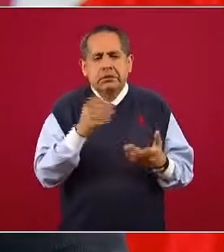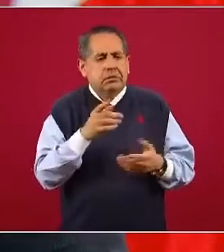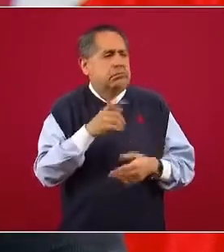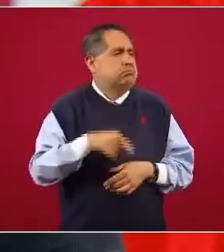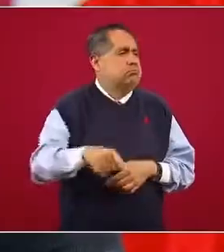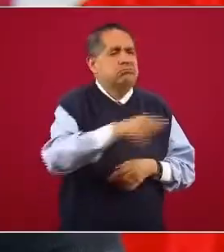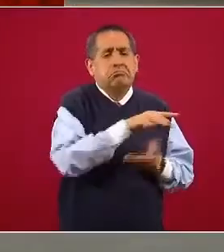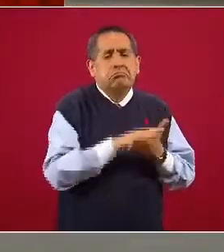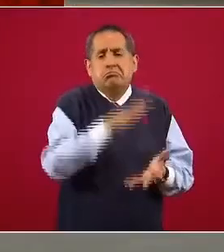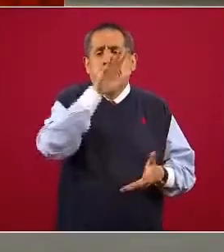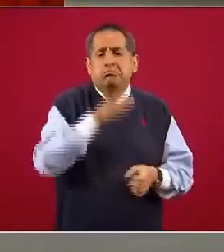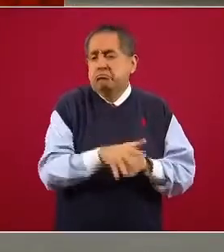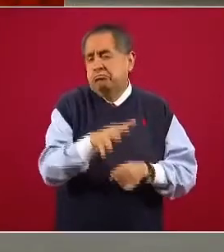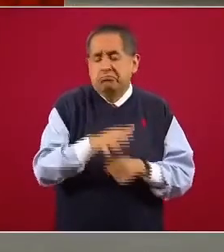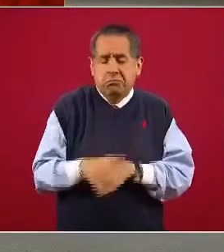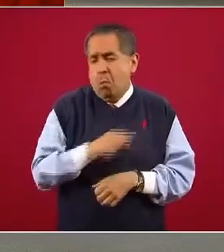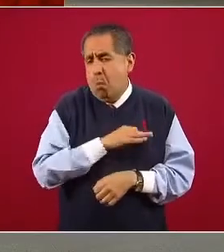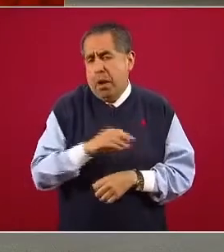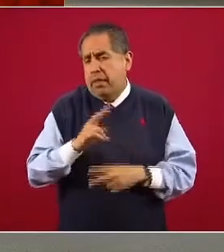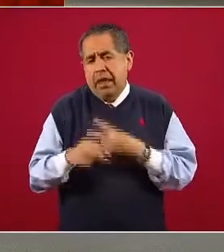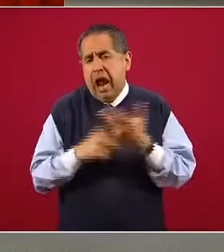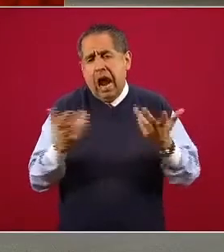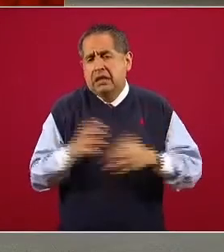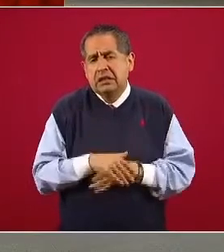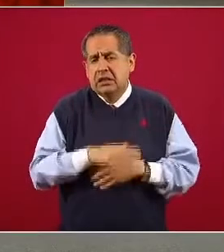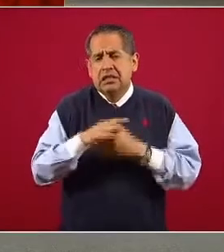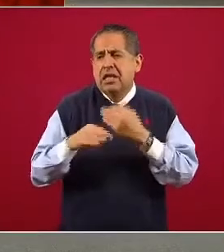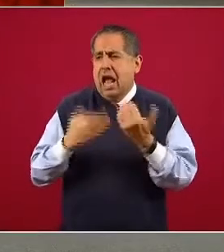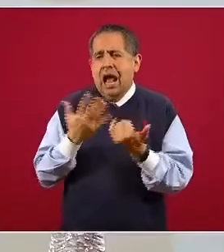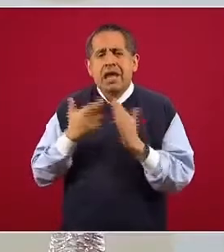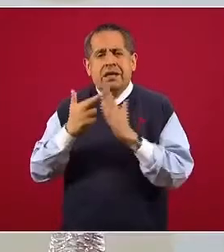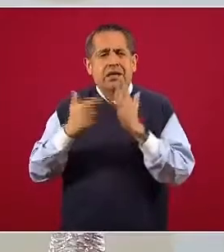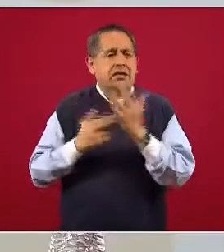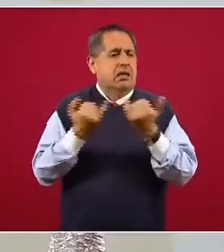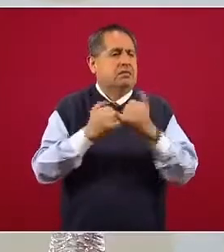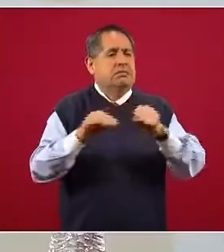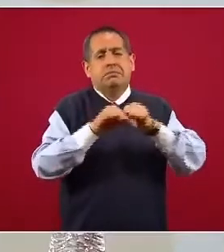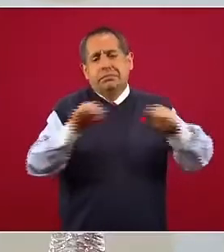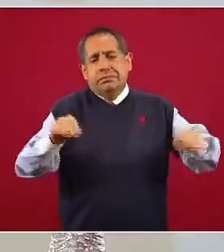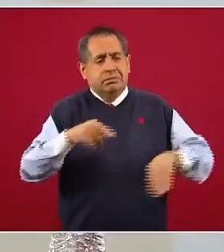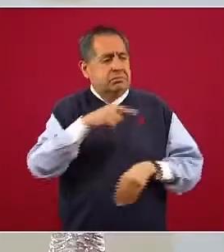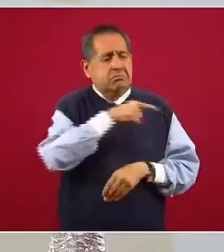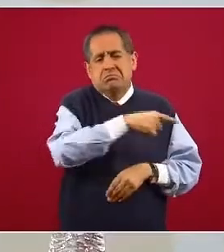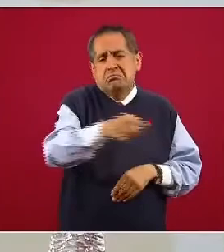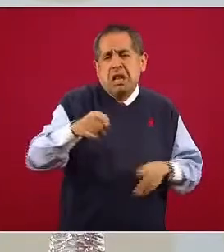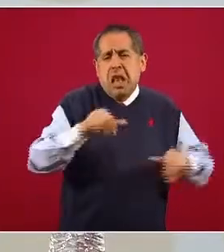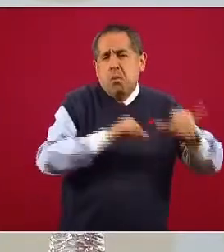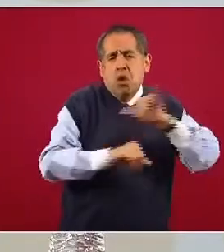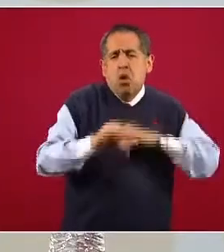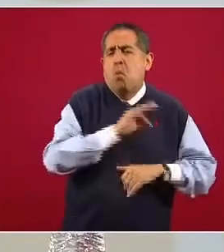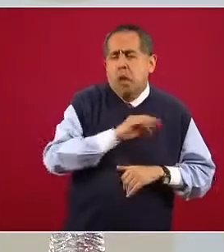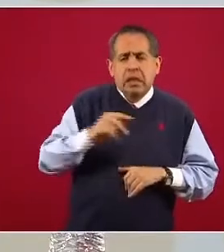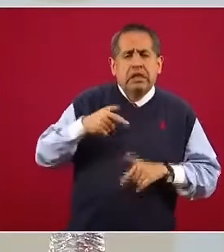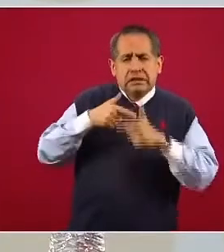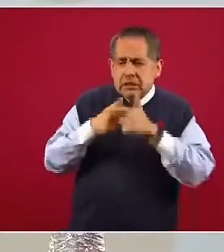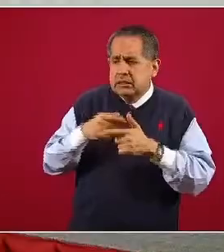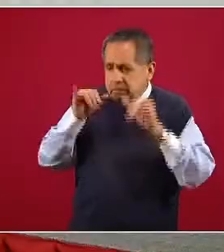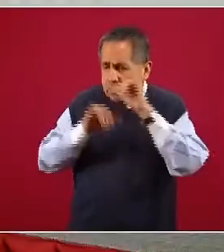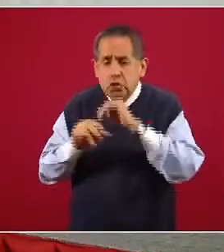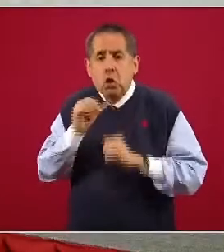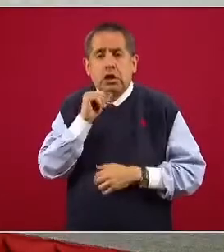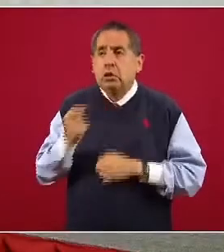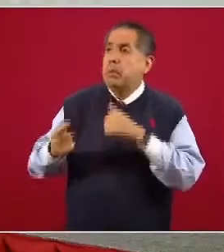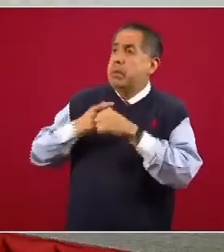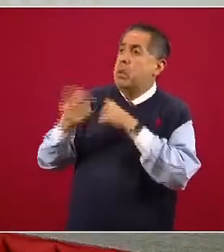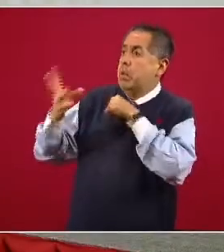acordes, pero llega un momento en donde esto ya está tan estandarizado y tan difundido que los laboratorios lo pueden seguir haciendo sin la necesidad,